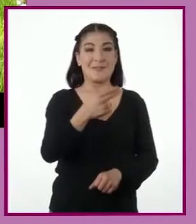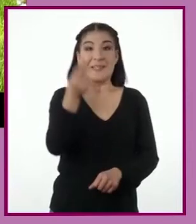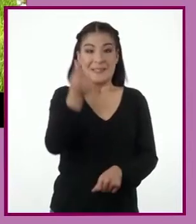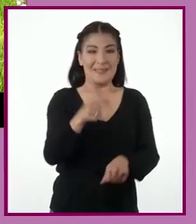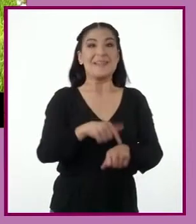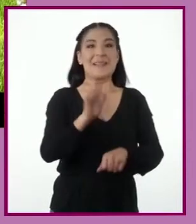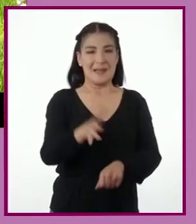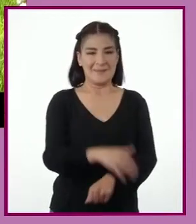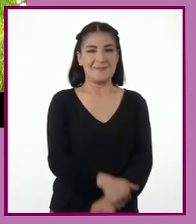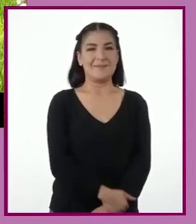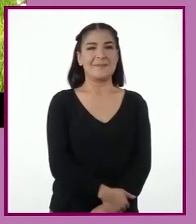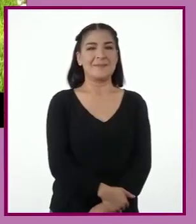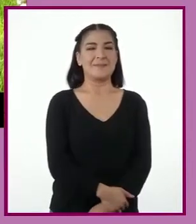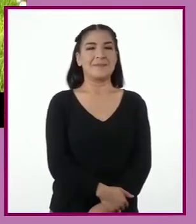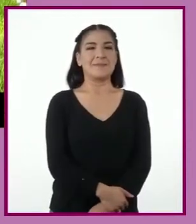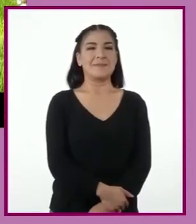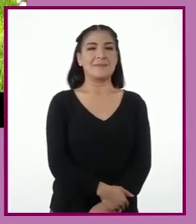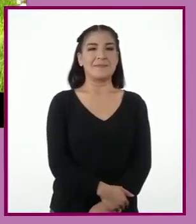tiempo!